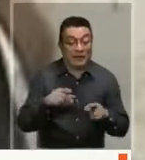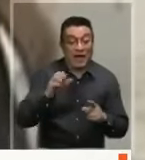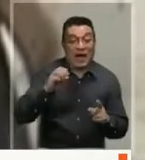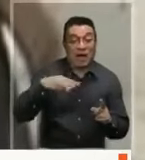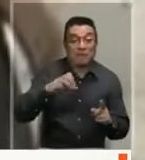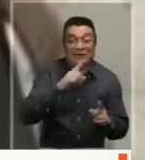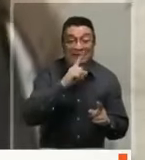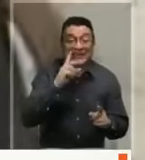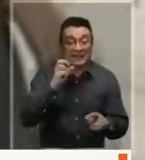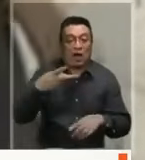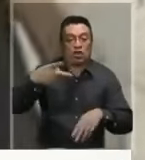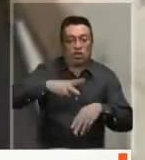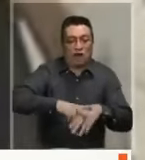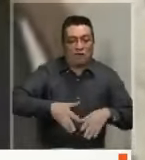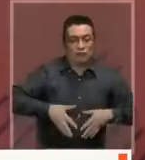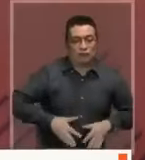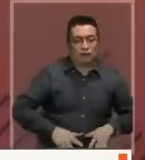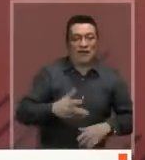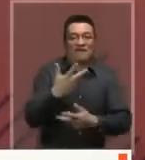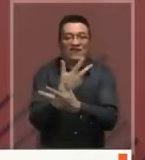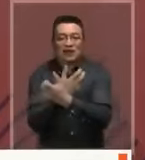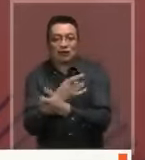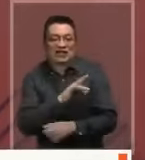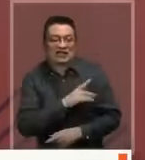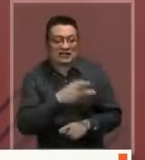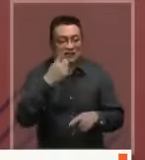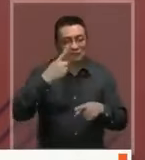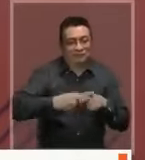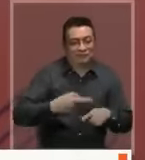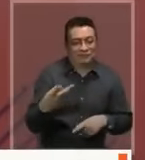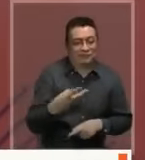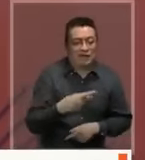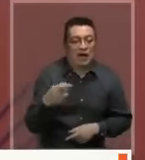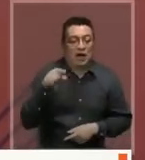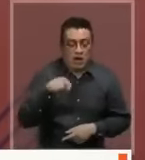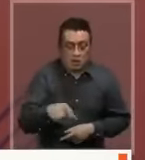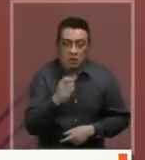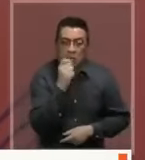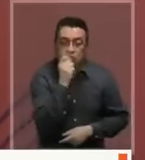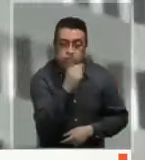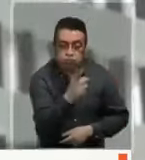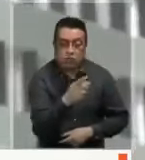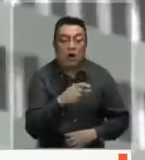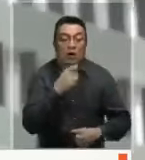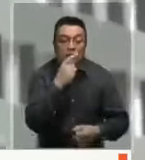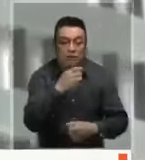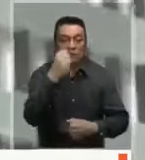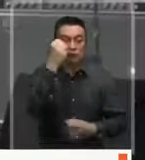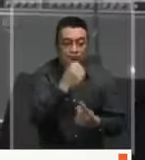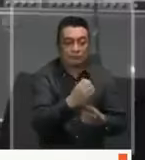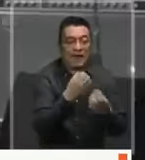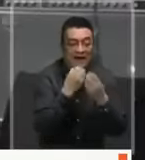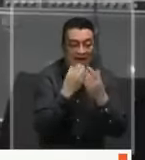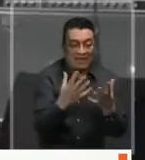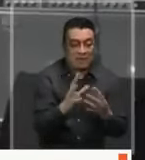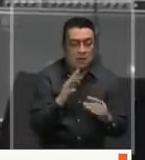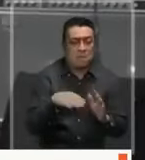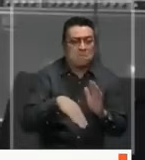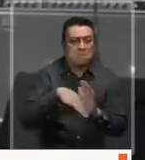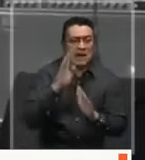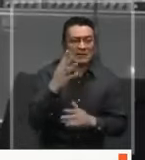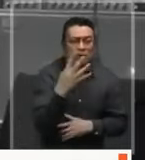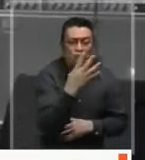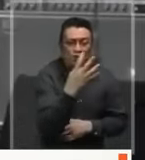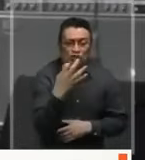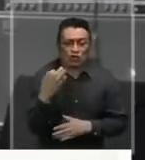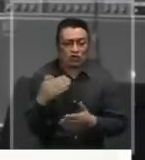tiene doble nacionalidad, venezolana y chilena. Hoy enfrenta cargos no solo por el homicidio del cantante, que suma más de 400 millones